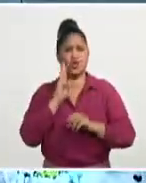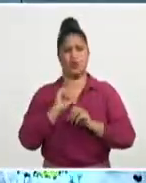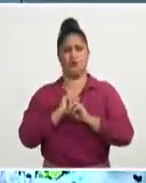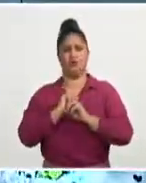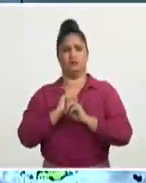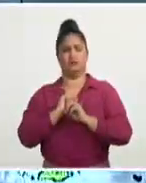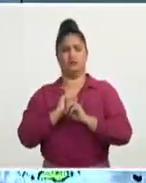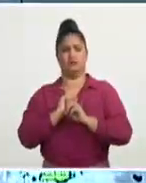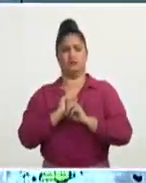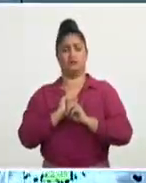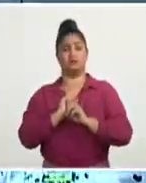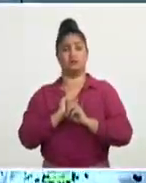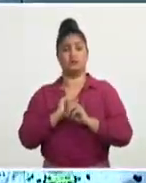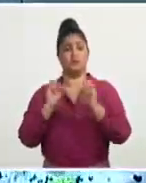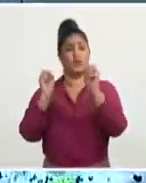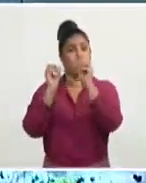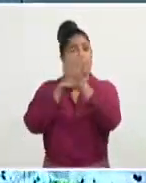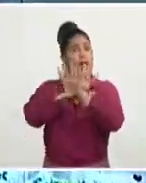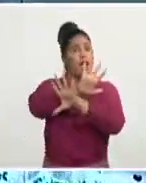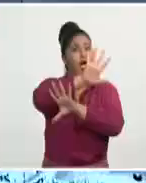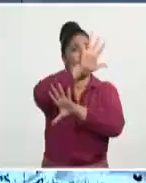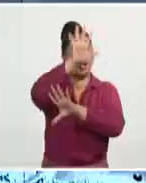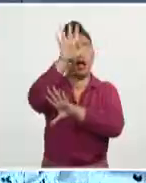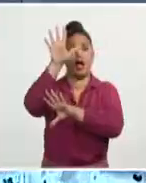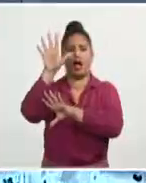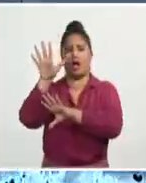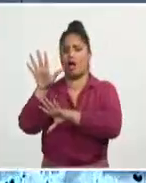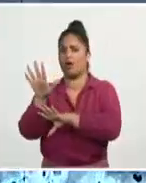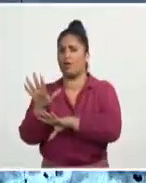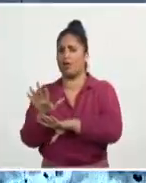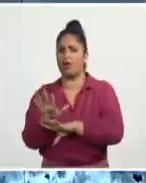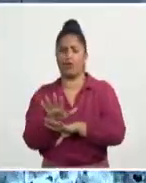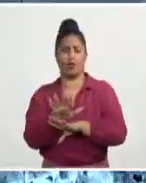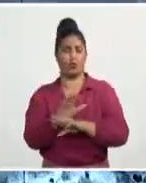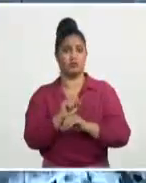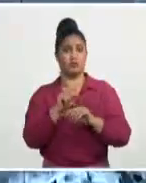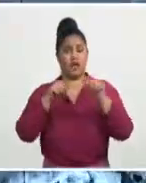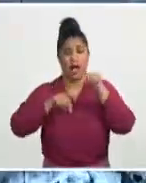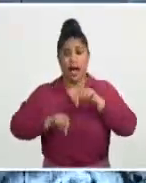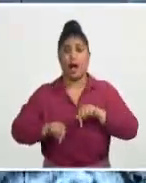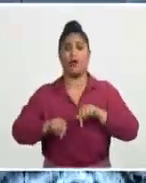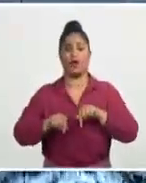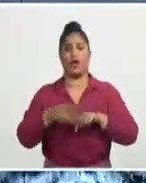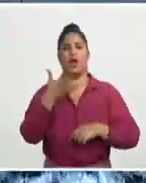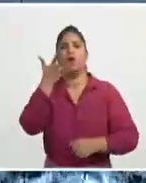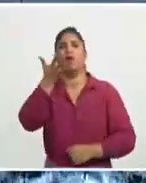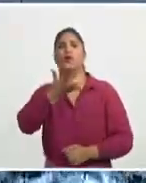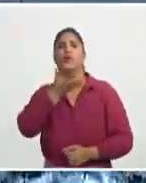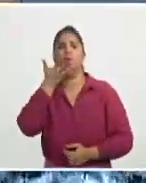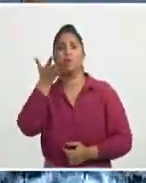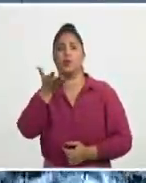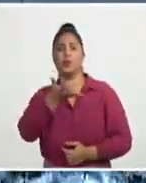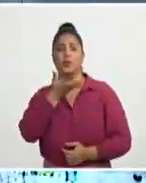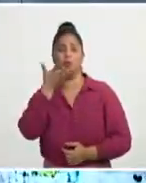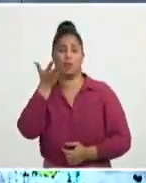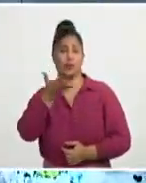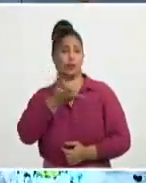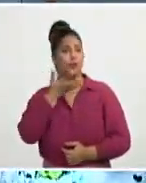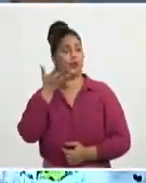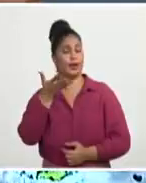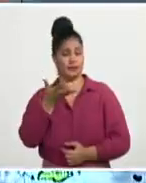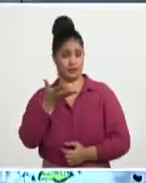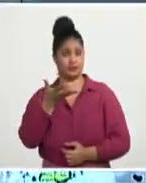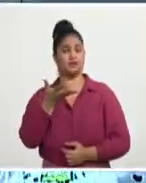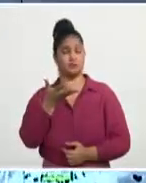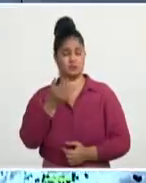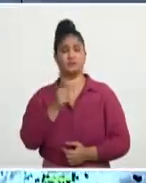esa área geográfica, lo que está predominando, tanto en superficie como en la altura, son vientos del nordeste y del este, y por tanto las mayores